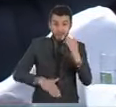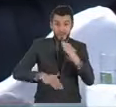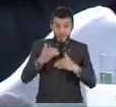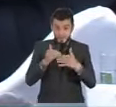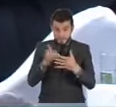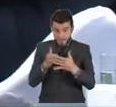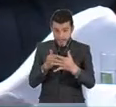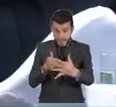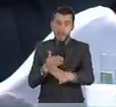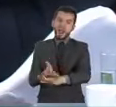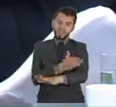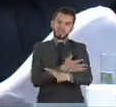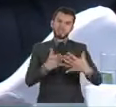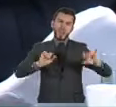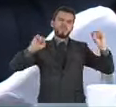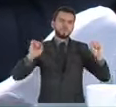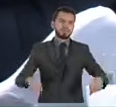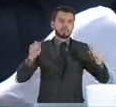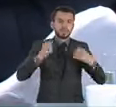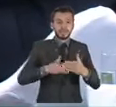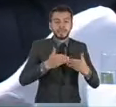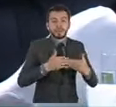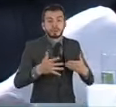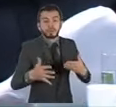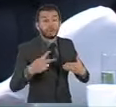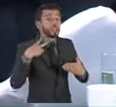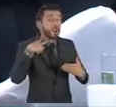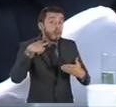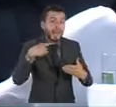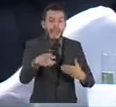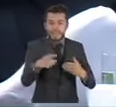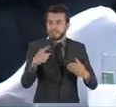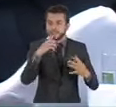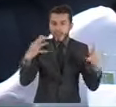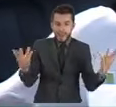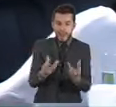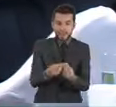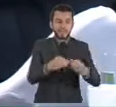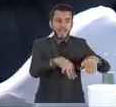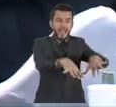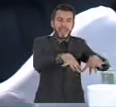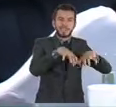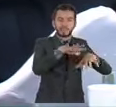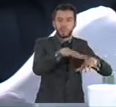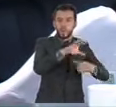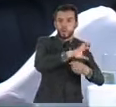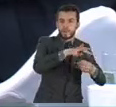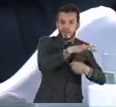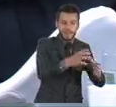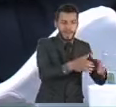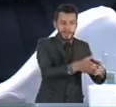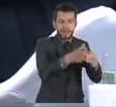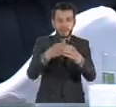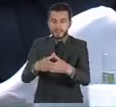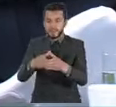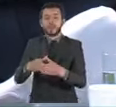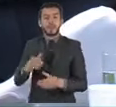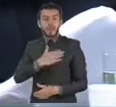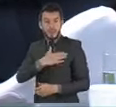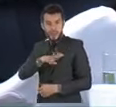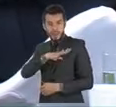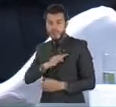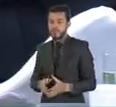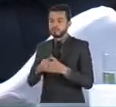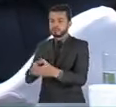sesión conjunta, Consejo de Bogotá, Asamblea de Cundinamarca, para radicar y